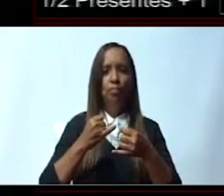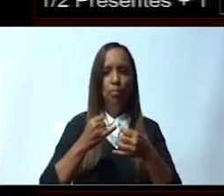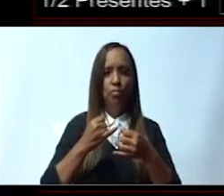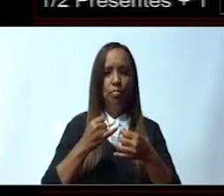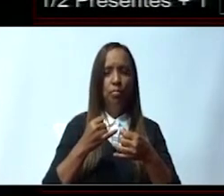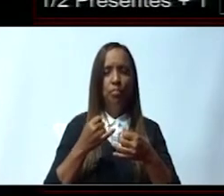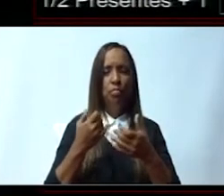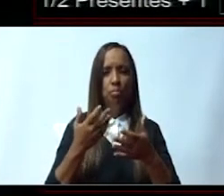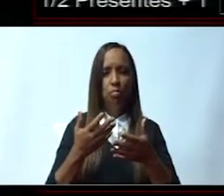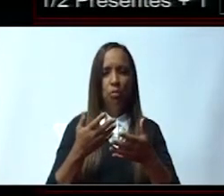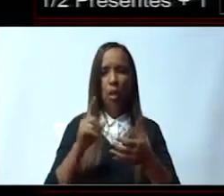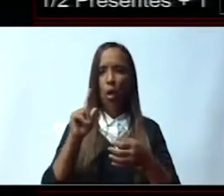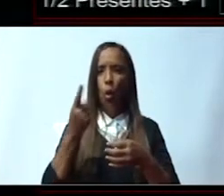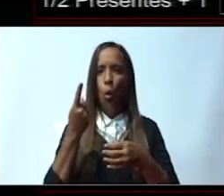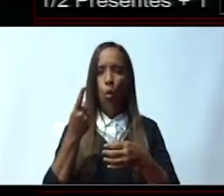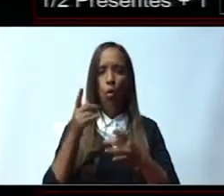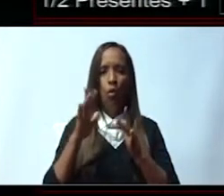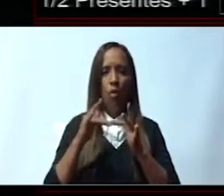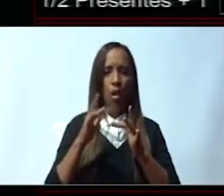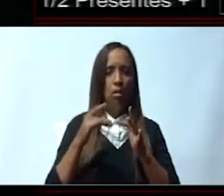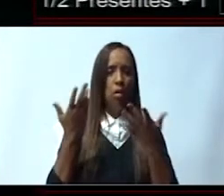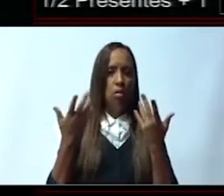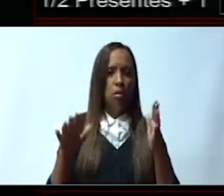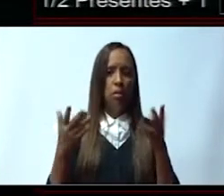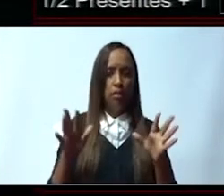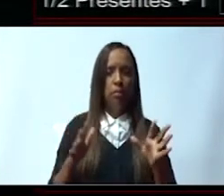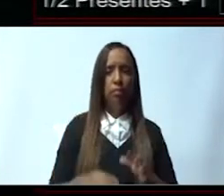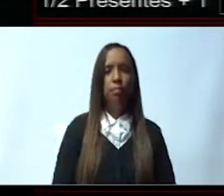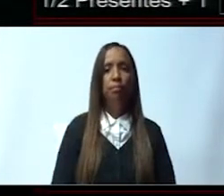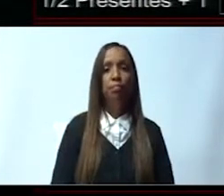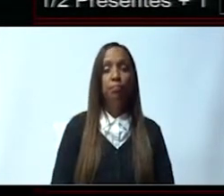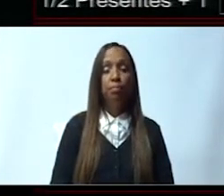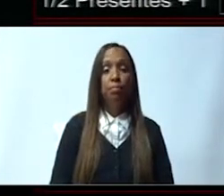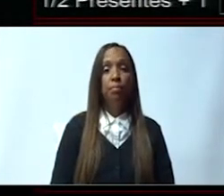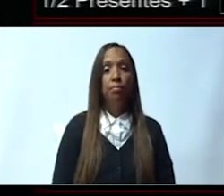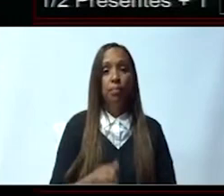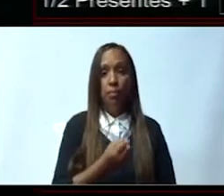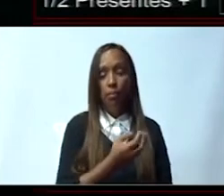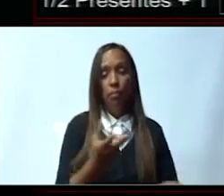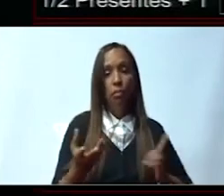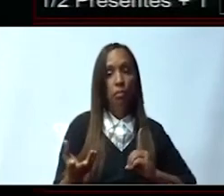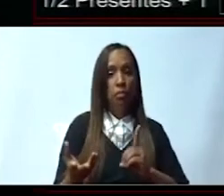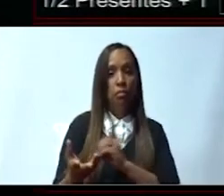Voten por favor, hay muchos diputados que no han votado y se termina el tiempo.